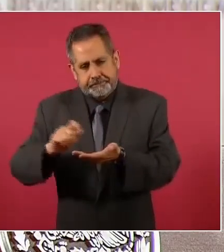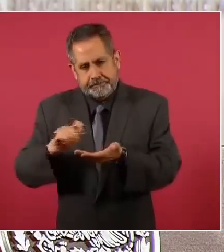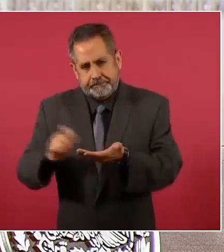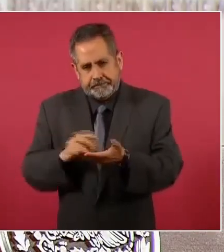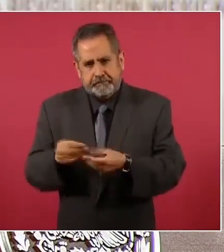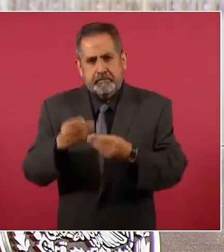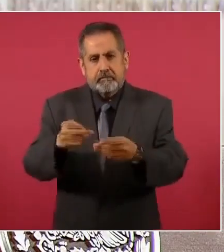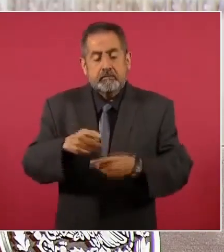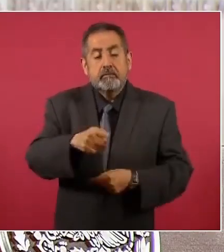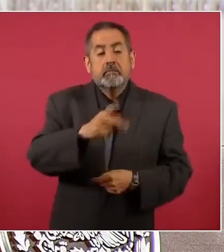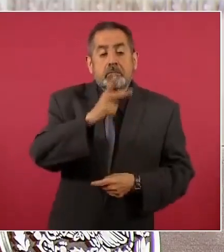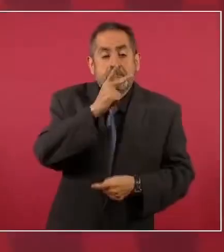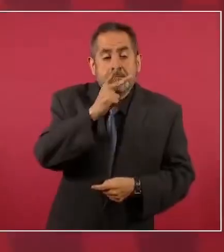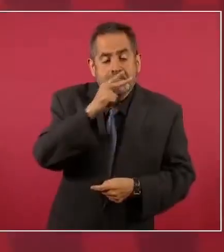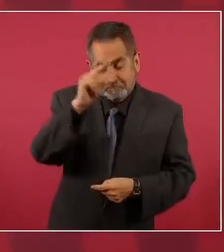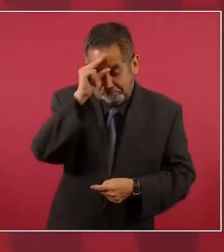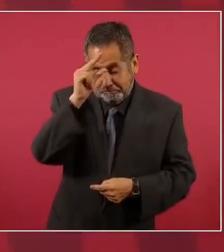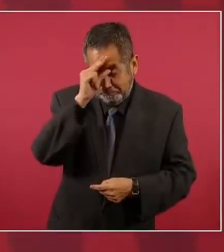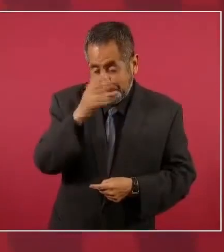Tu papá es un hombre inteligente.